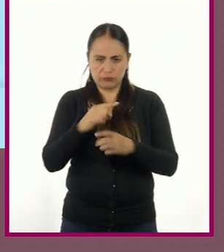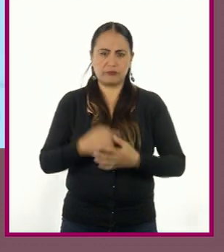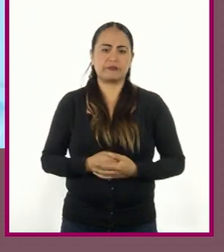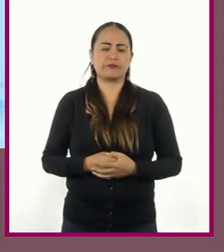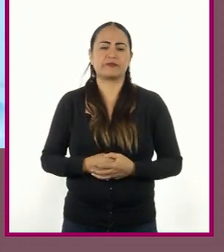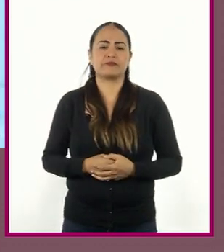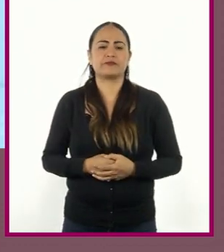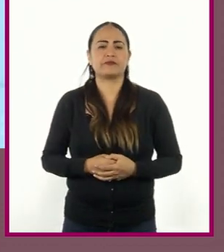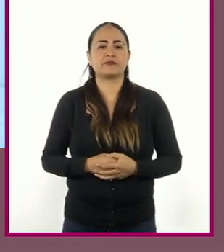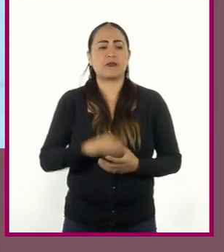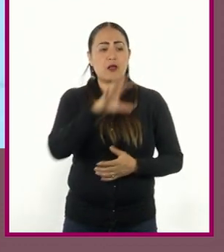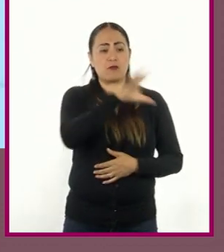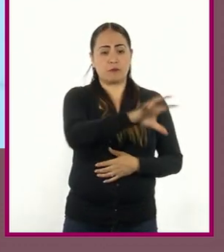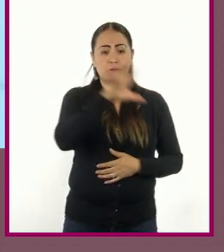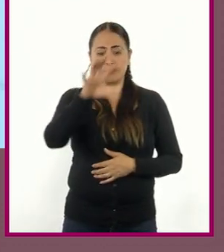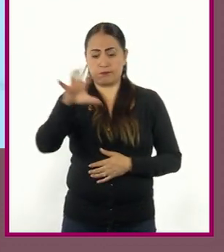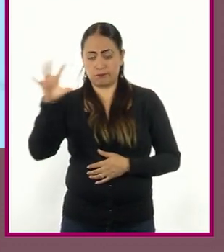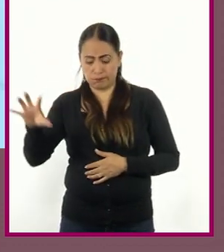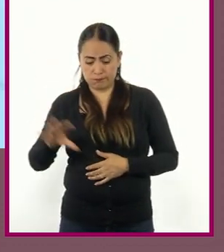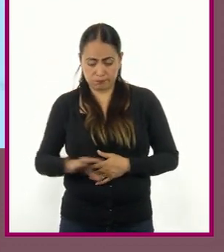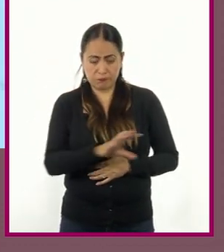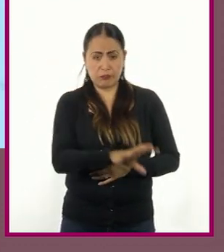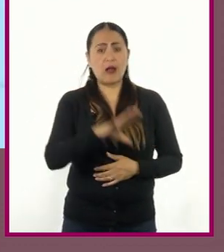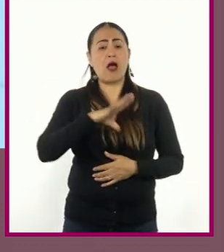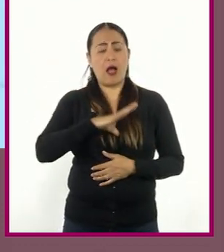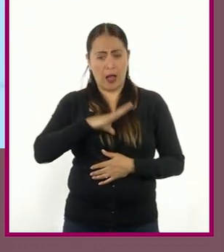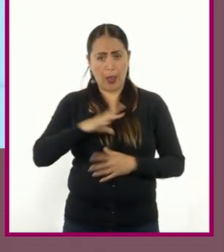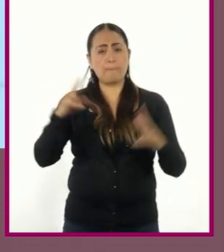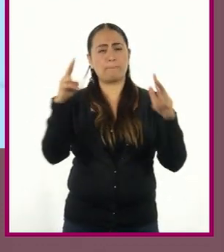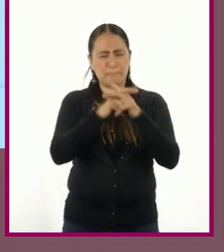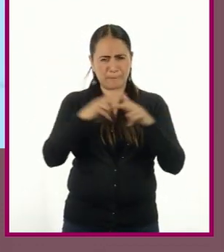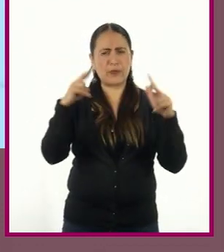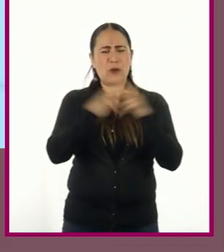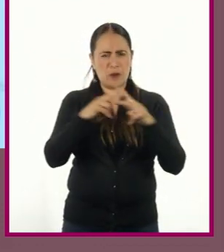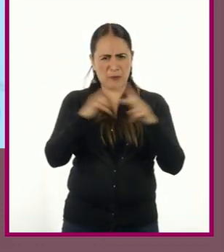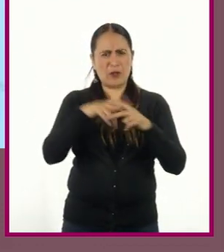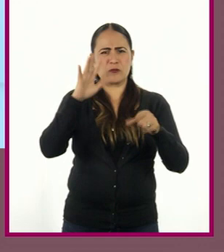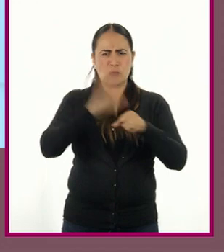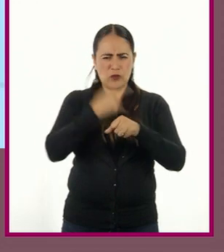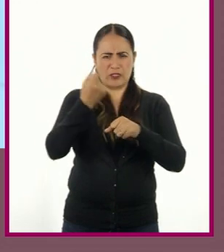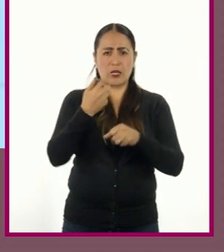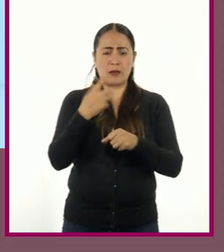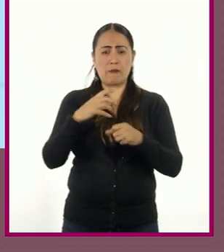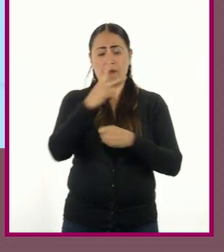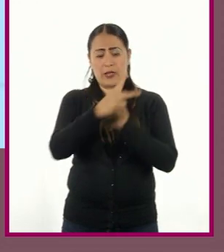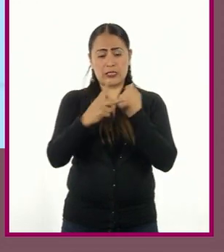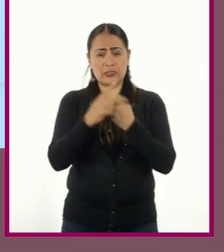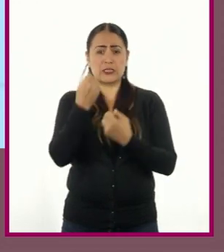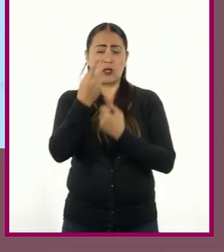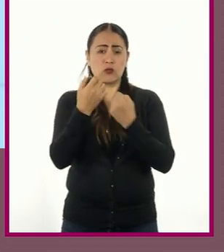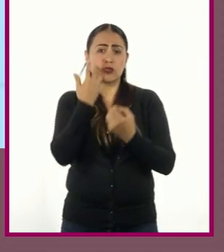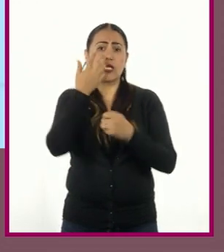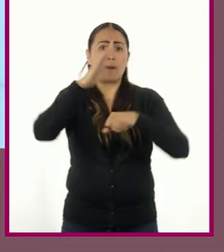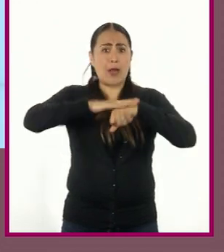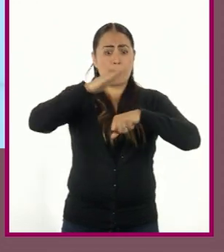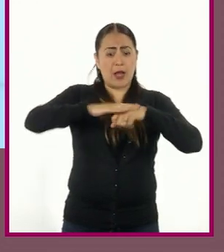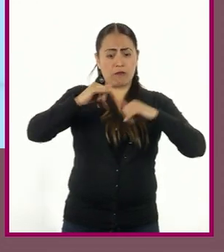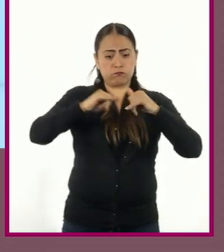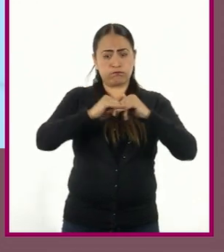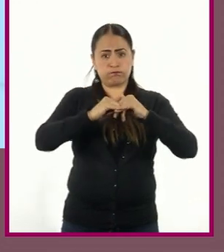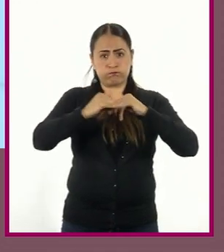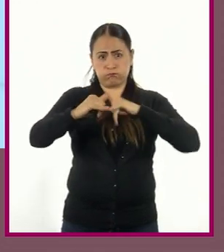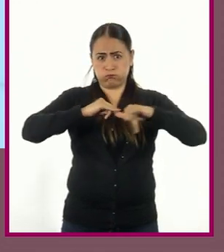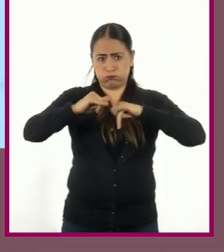En todos los continentes se han producido conflictos fronterizos entre países que buscan extender sus territorios. Otra causa